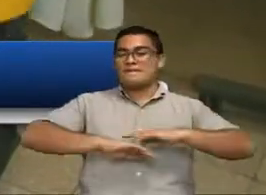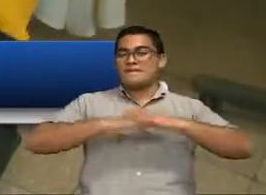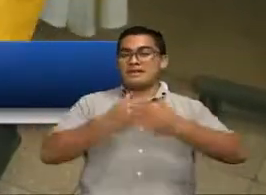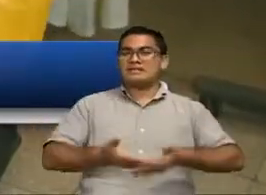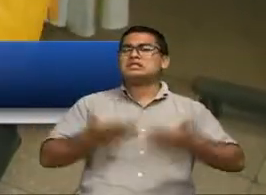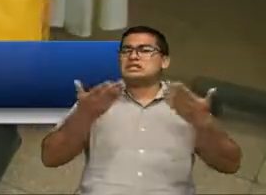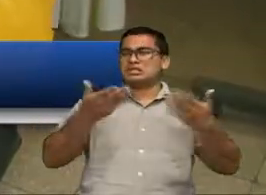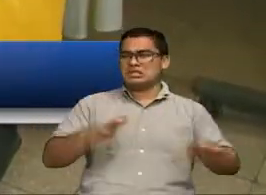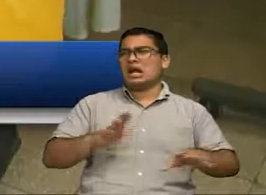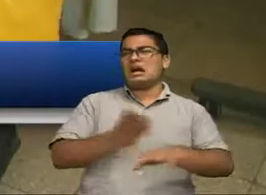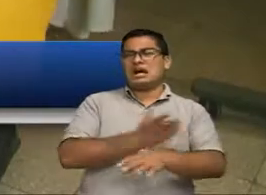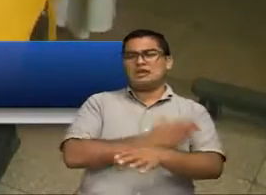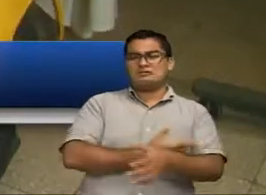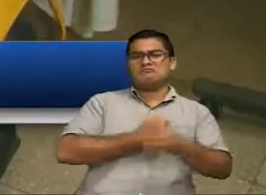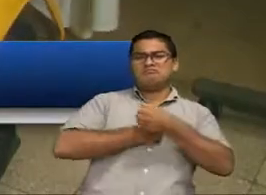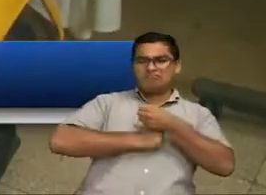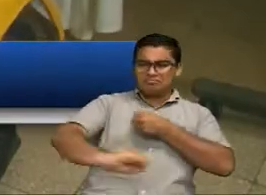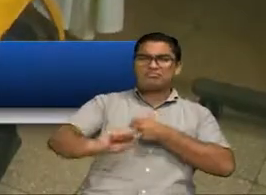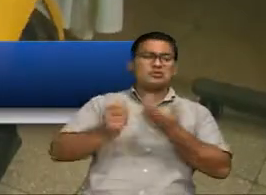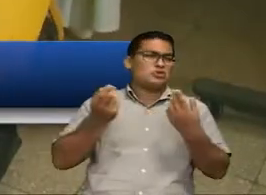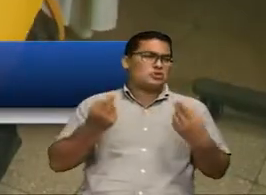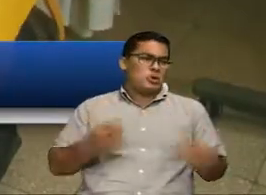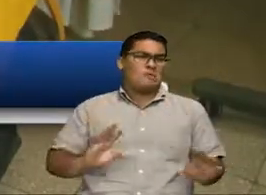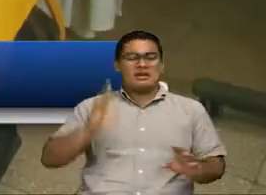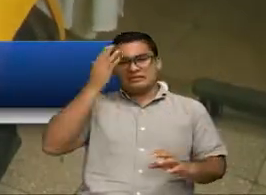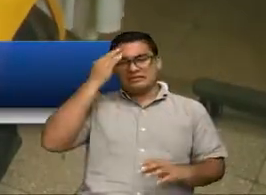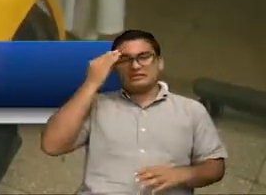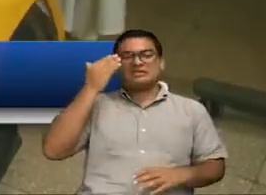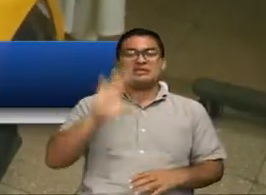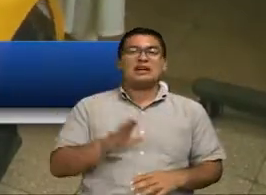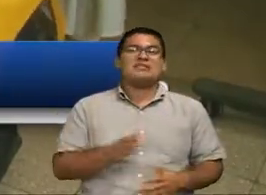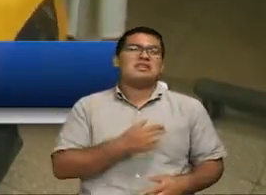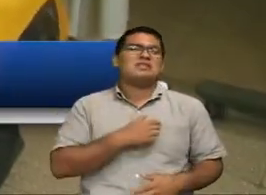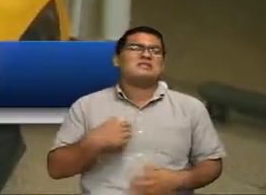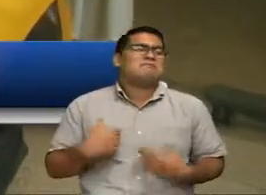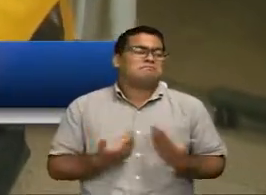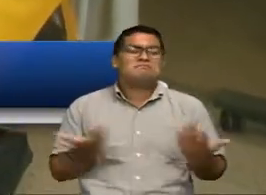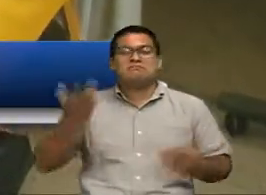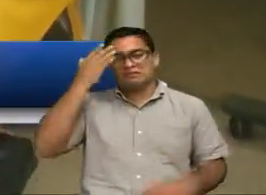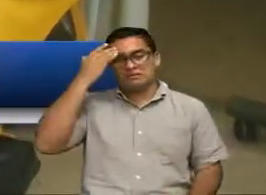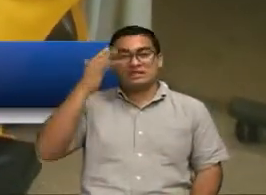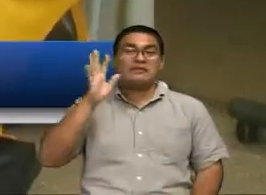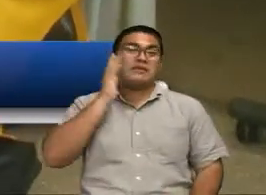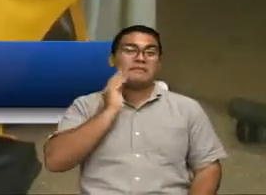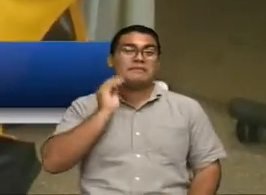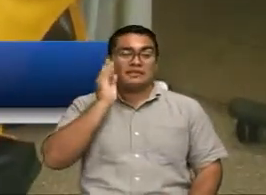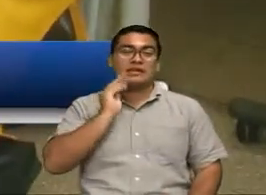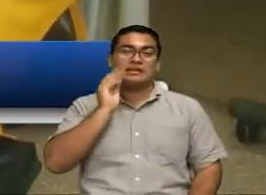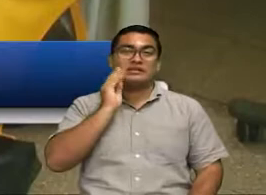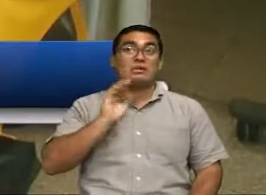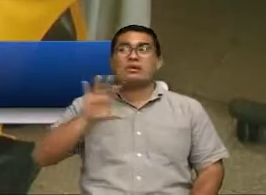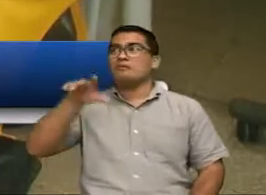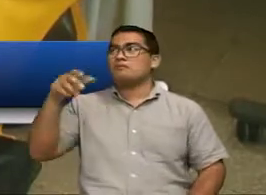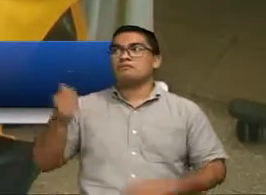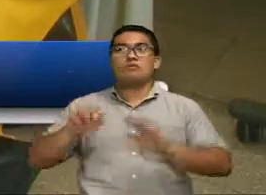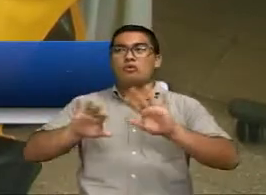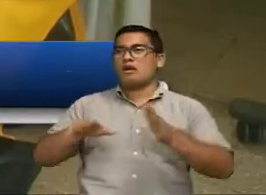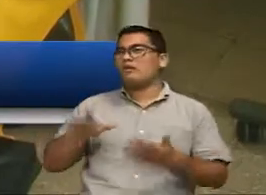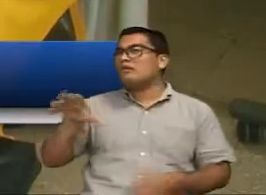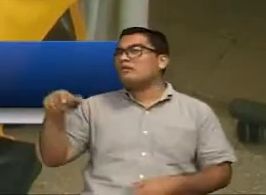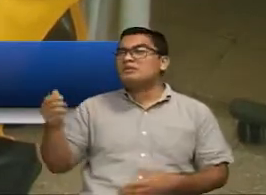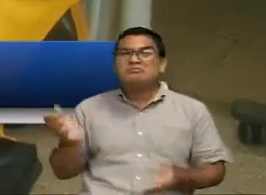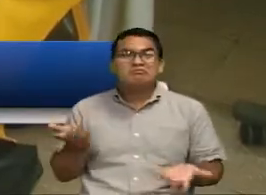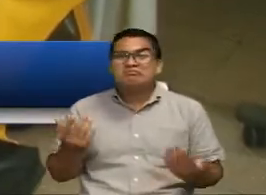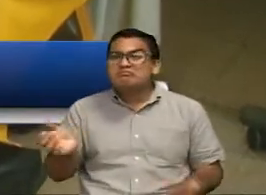parido y ya ha estado en el expulsivo. Ya sabe cómo es, pues, sí. Ya. Pero cuando se va